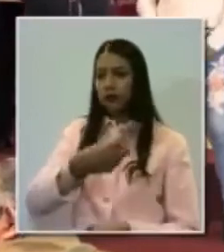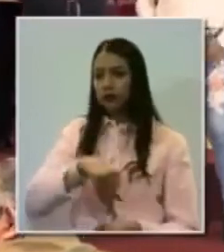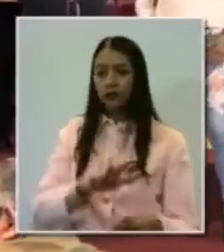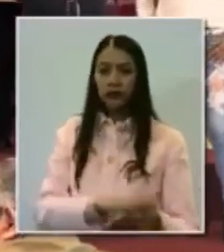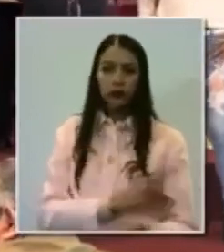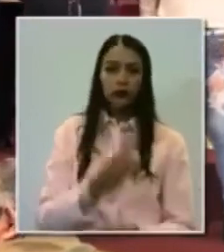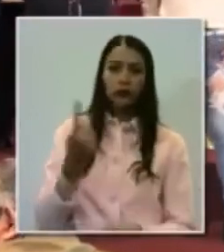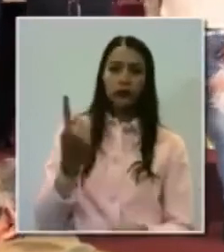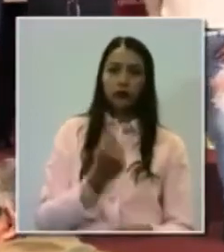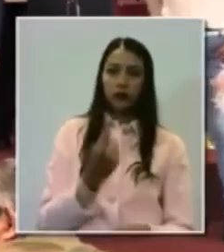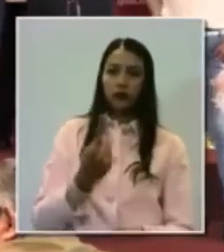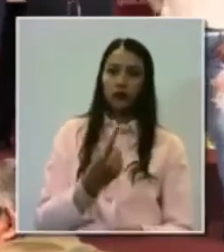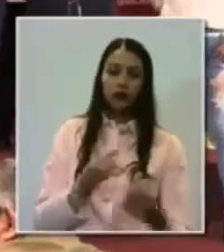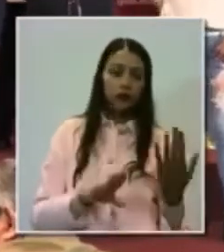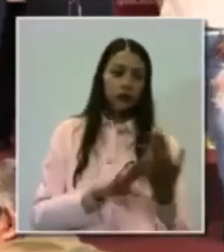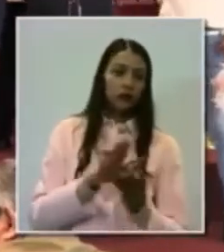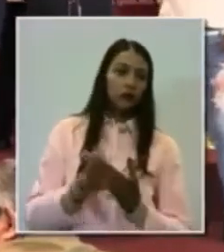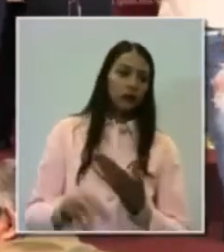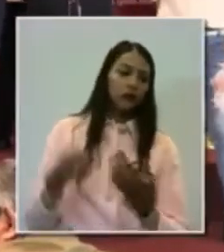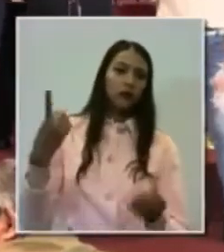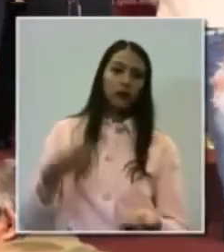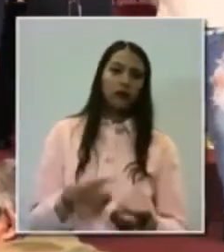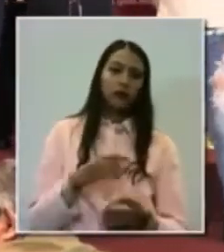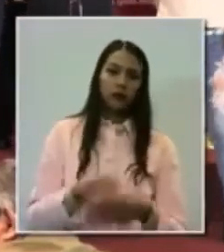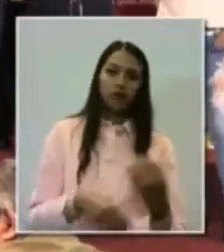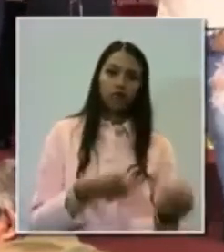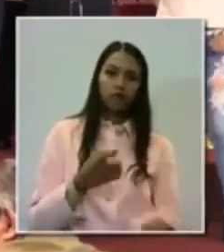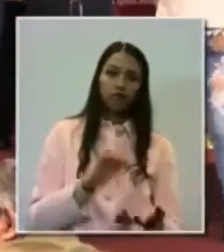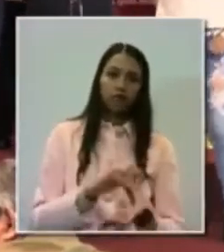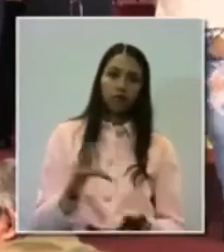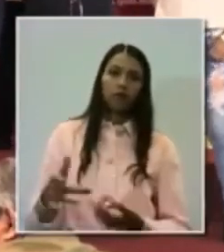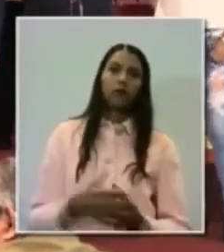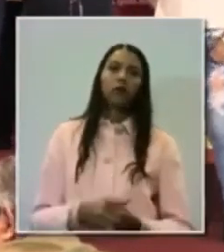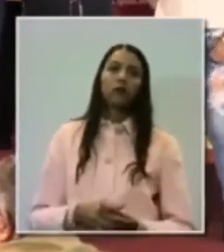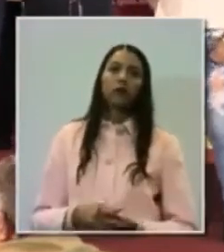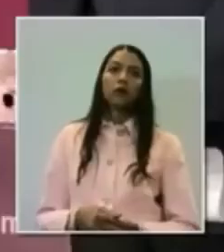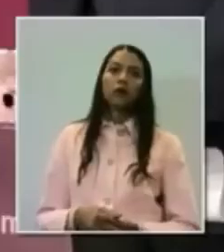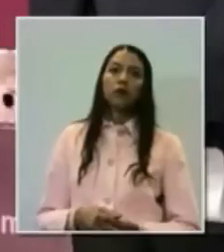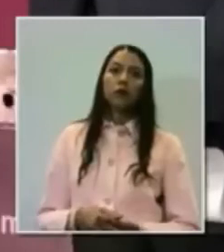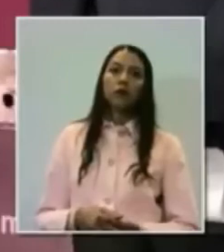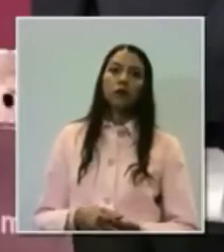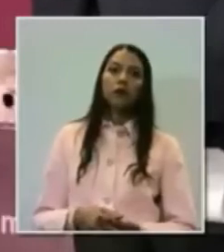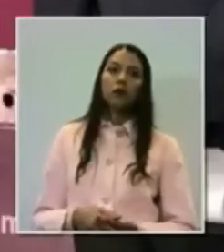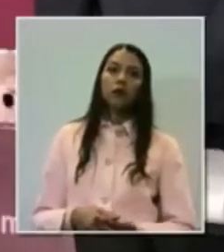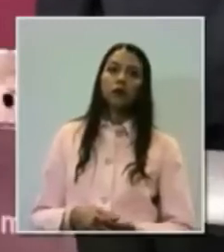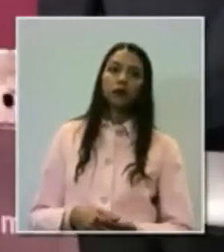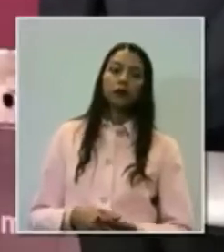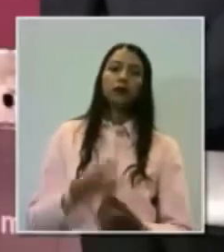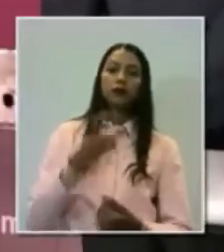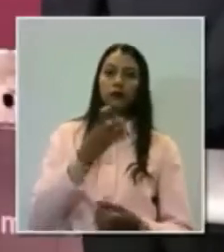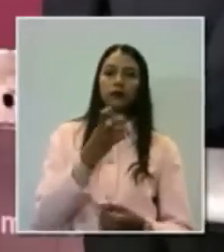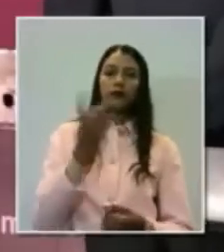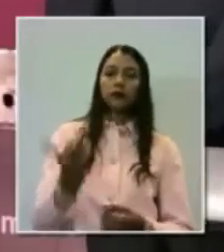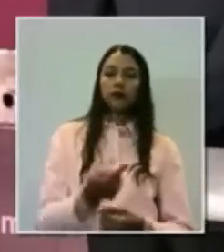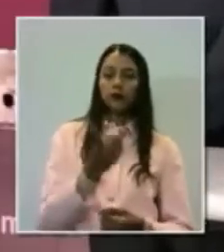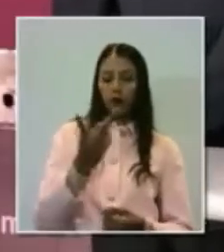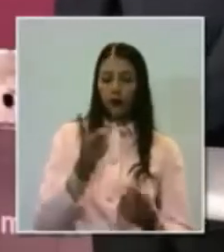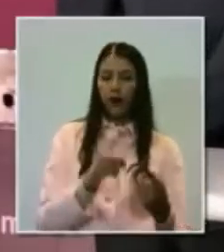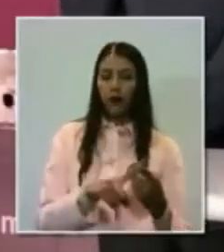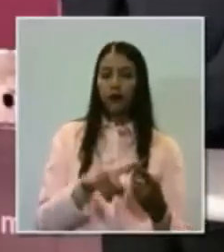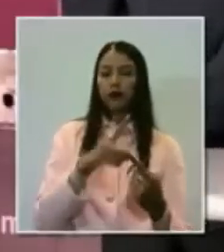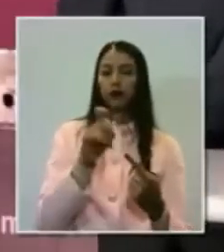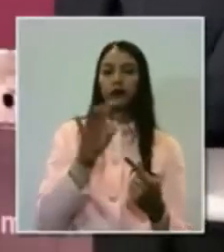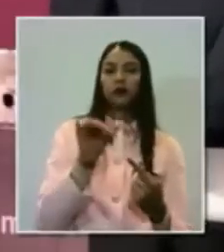porque obviamente el que lo emite, el que lo manda, sí. Todo eso. Gracias. Sí, con respecto a estas 144,